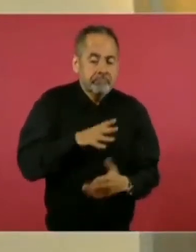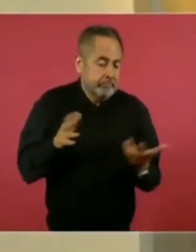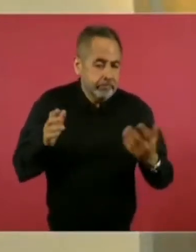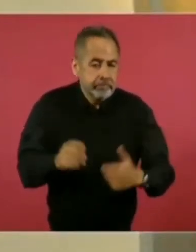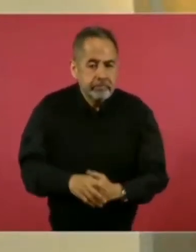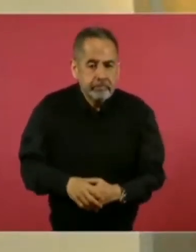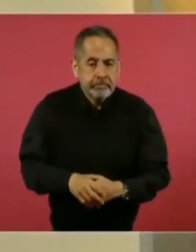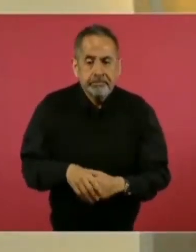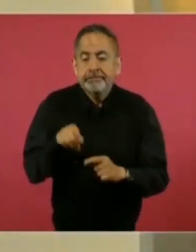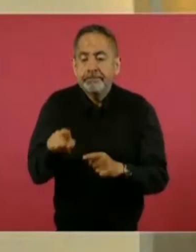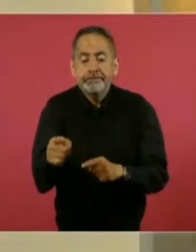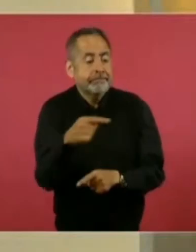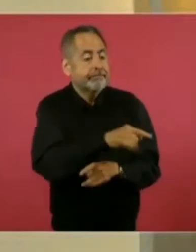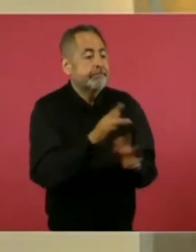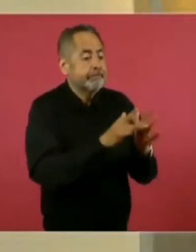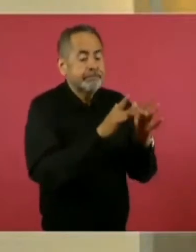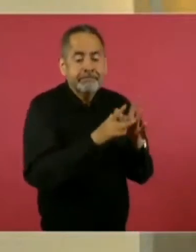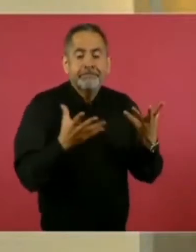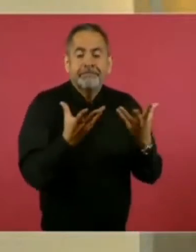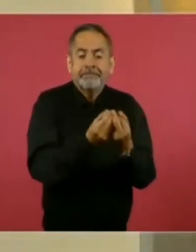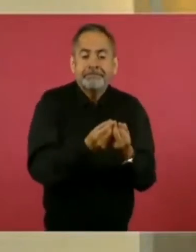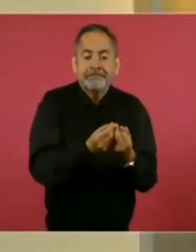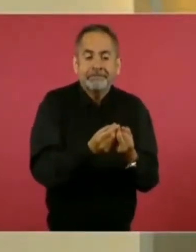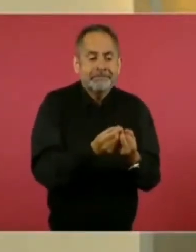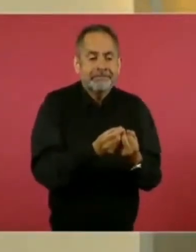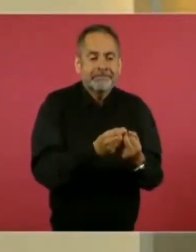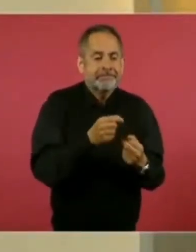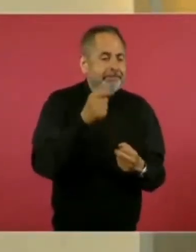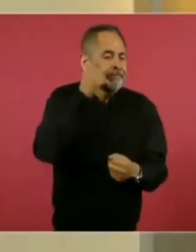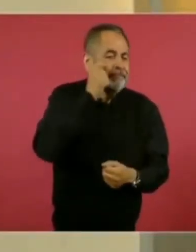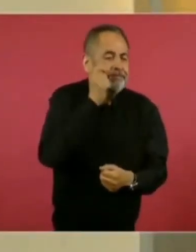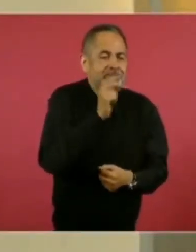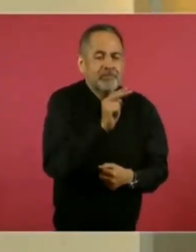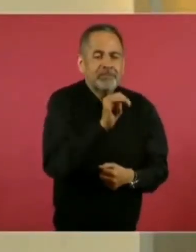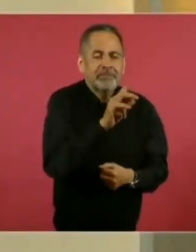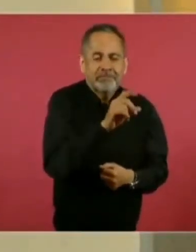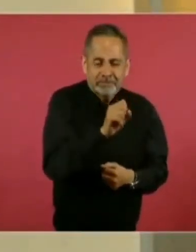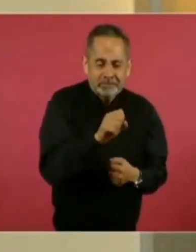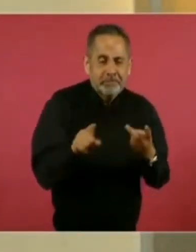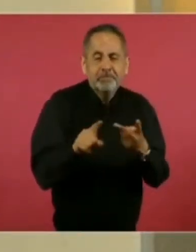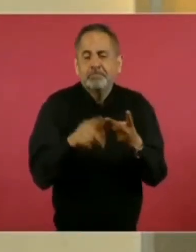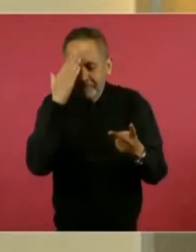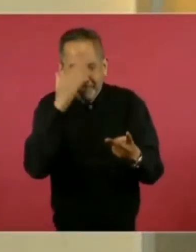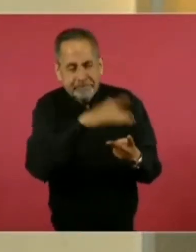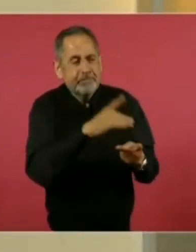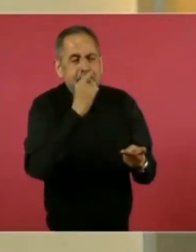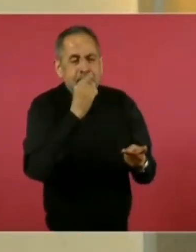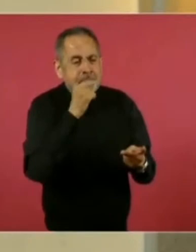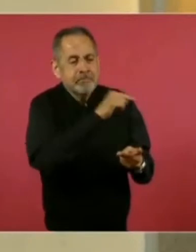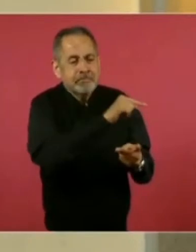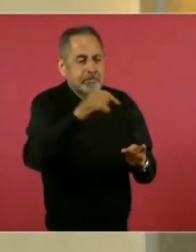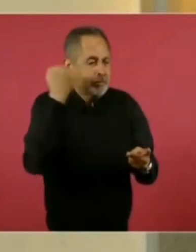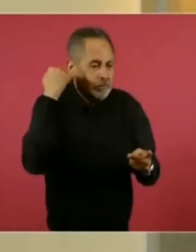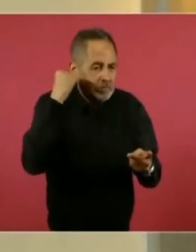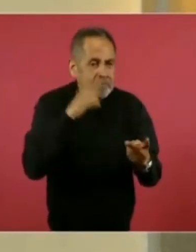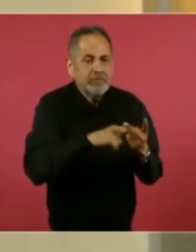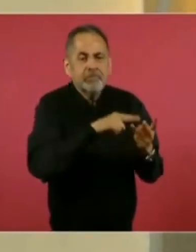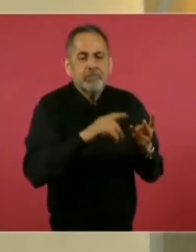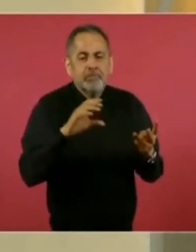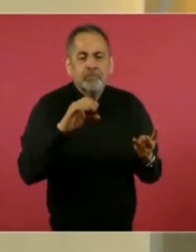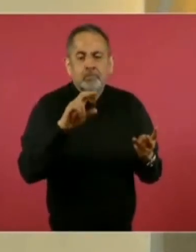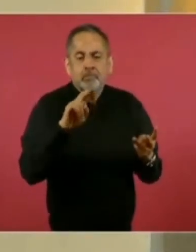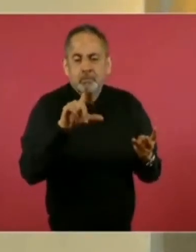De la organización Guerreros Unidos, también de policías municipales de Iguala, Cocula y